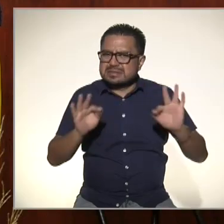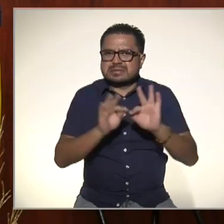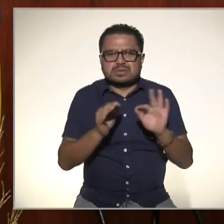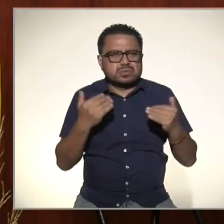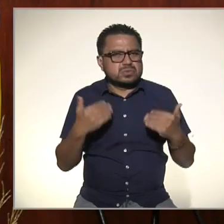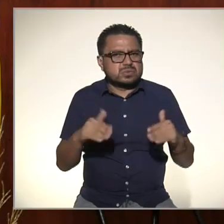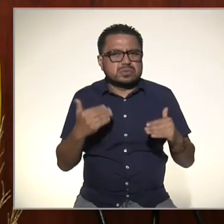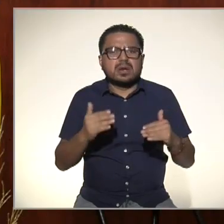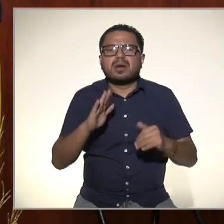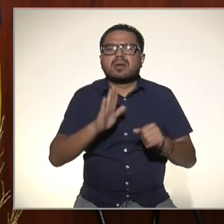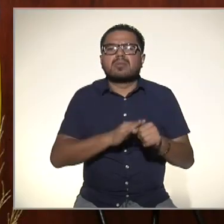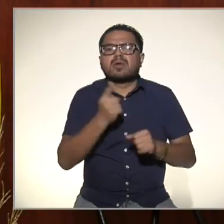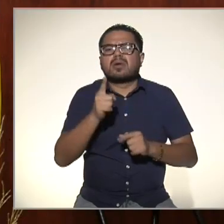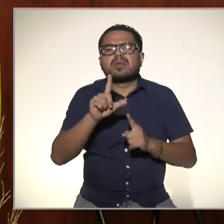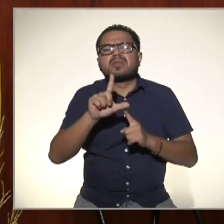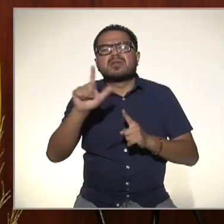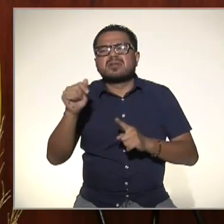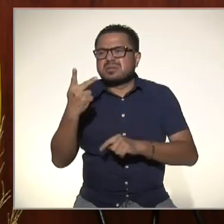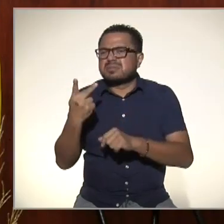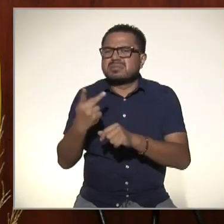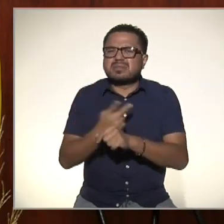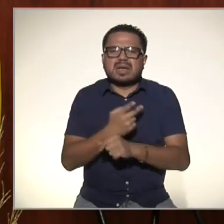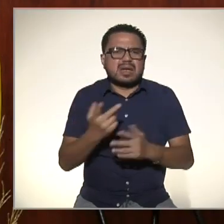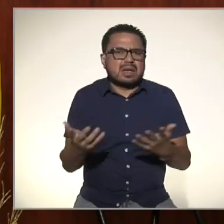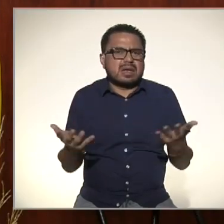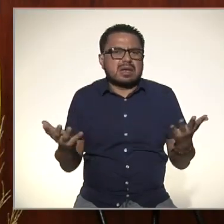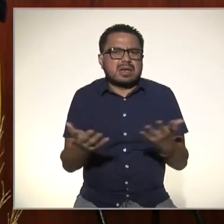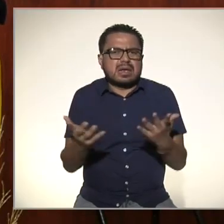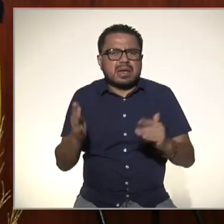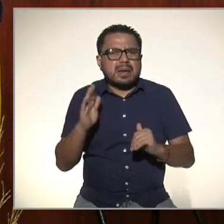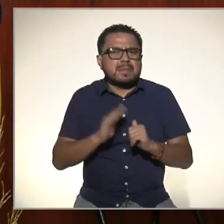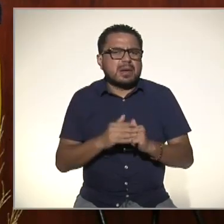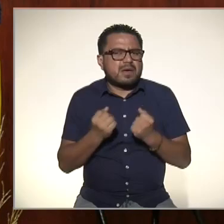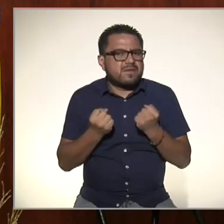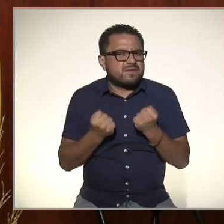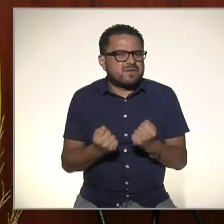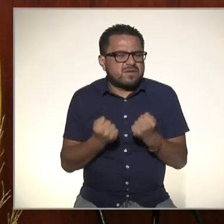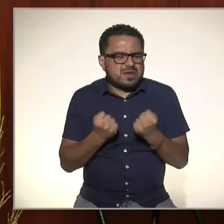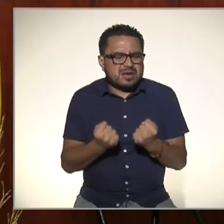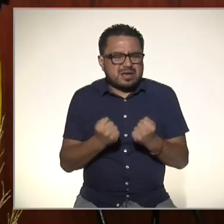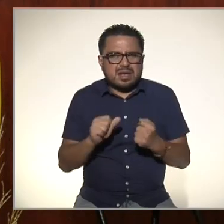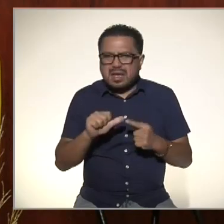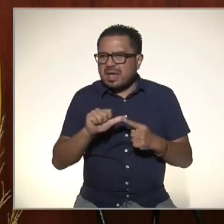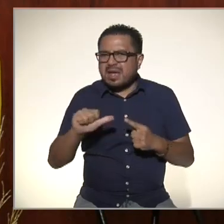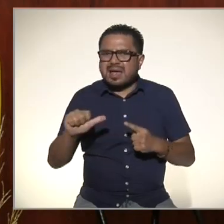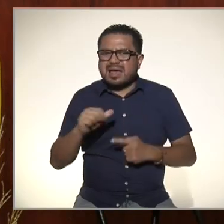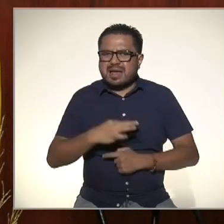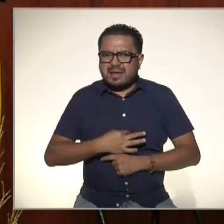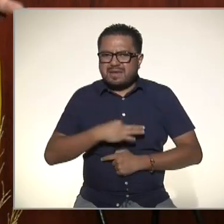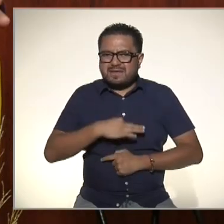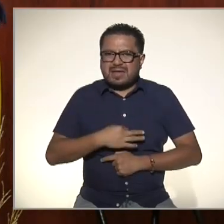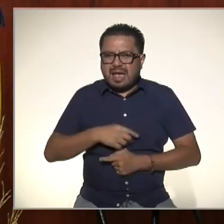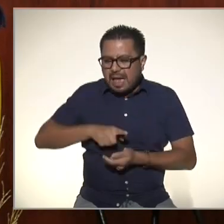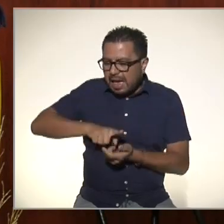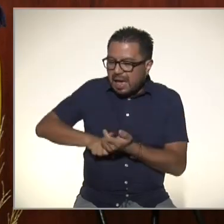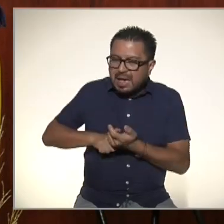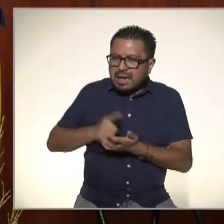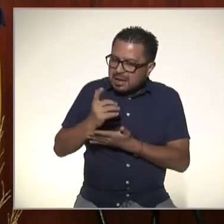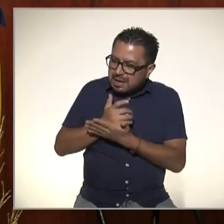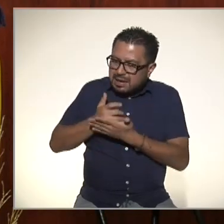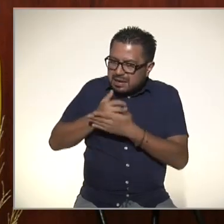finalmente lo que va a suceder es que se va a hacer más resistentes al patógeno, al bicho que se esté